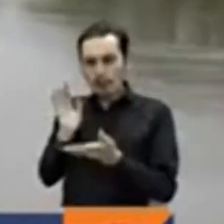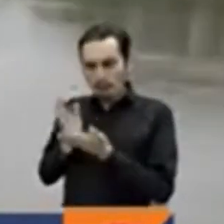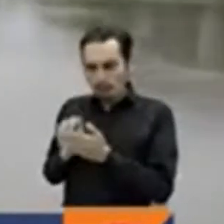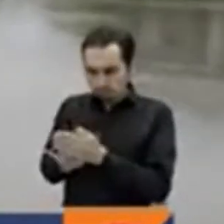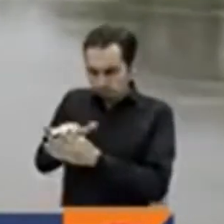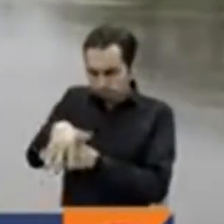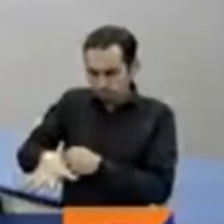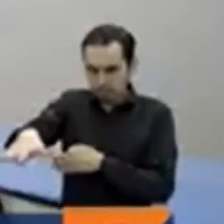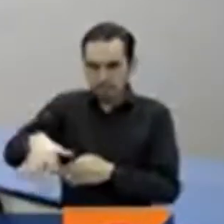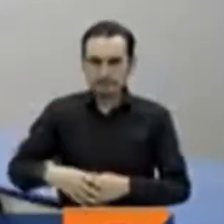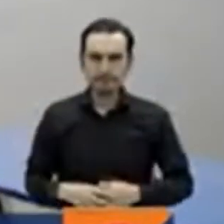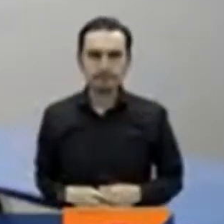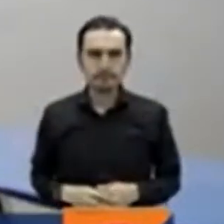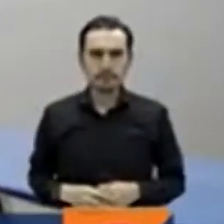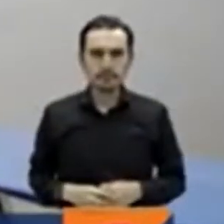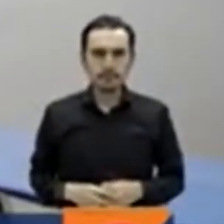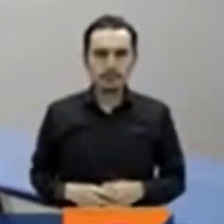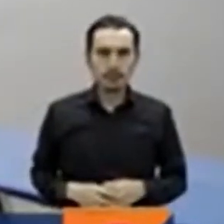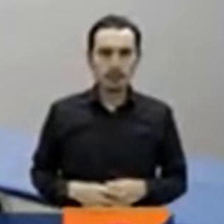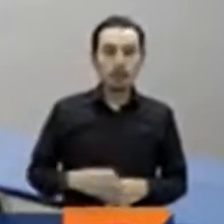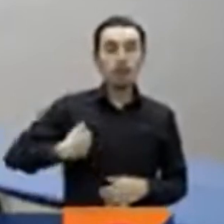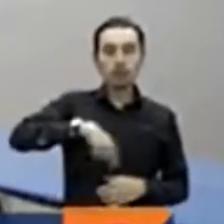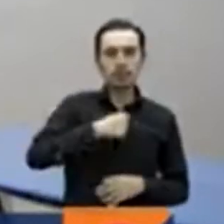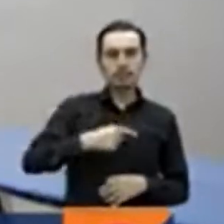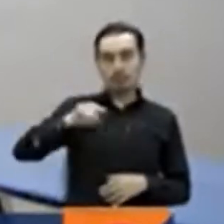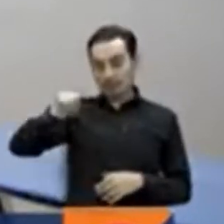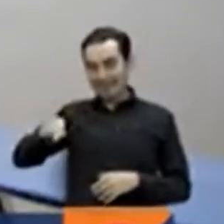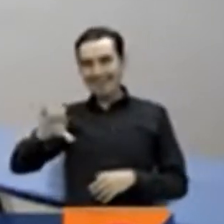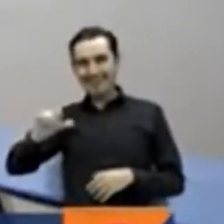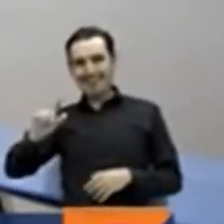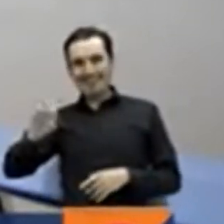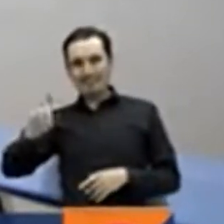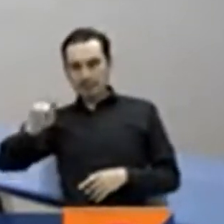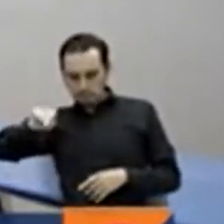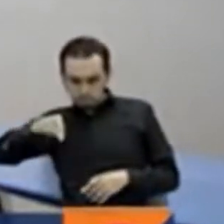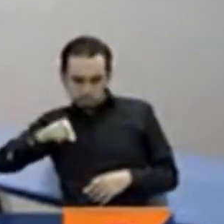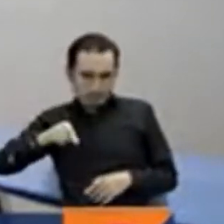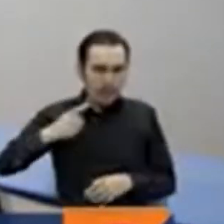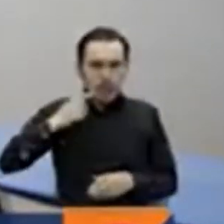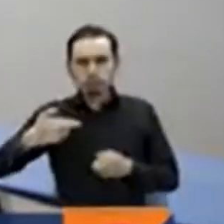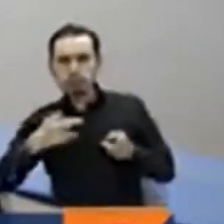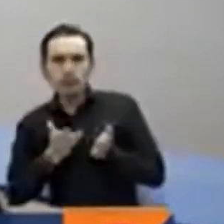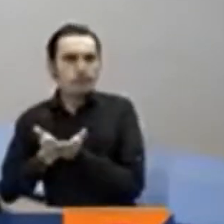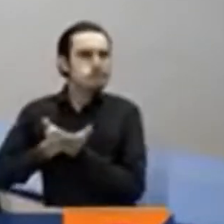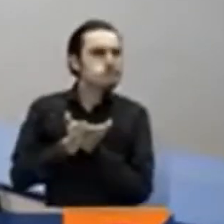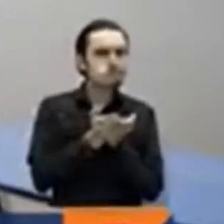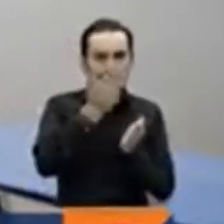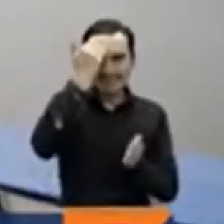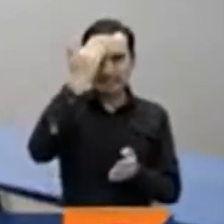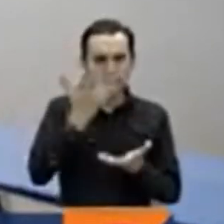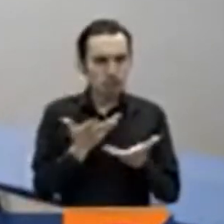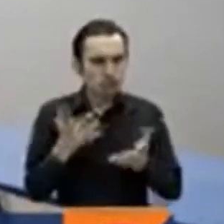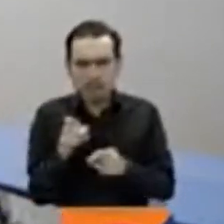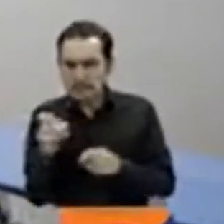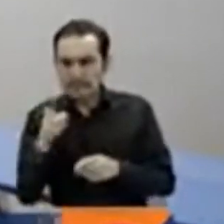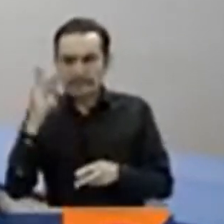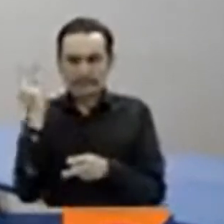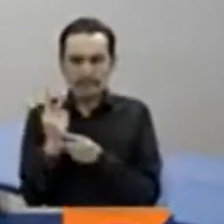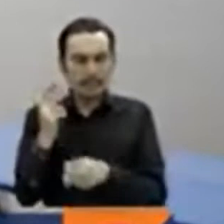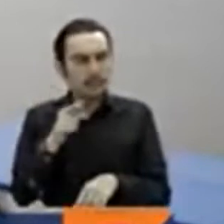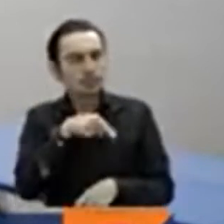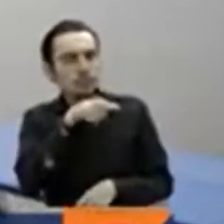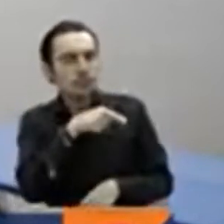Dique. Demostramos, salimos desde Calamar, cuáles son los puntos críticos que tenemos en Santa Lucía, donde necesitamos